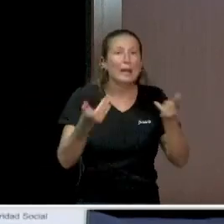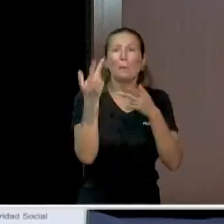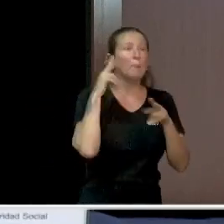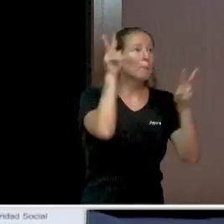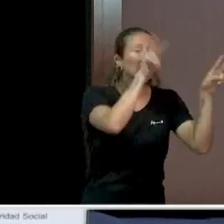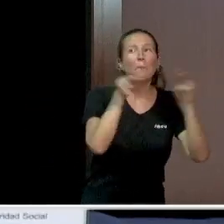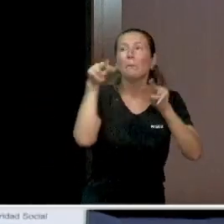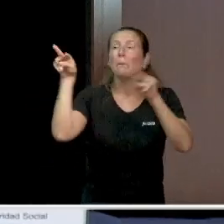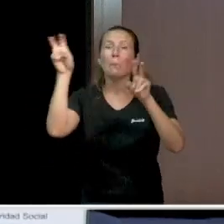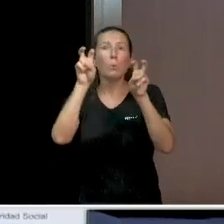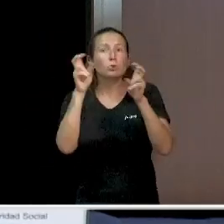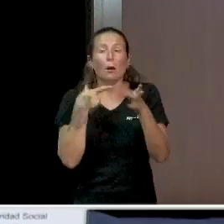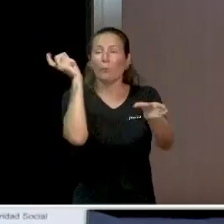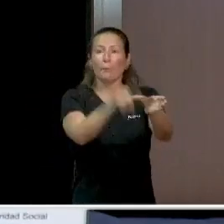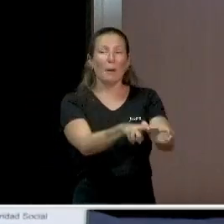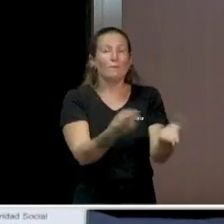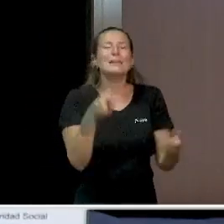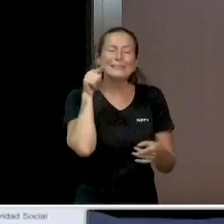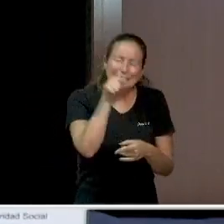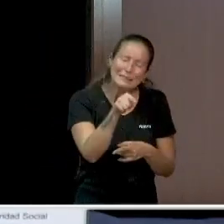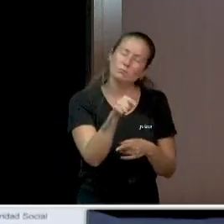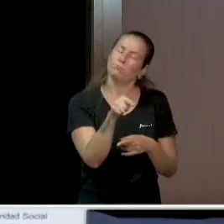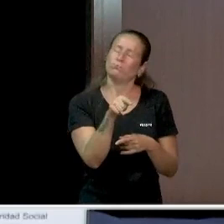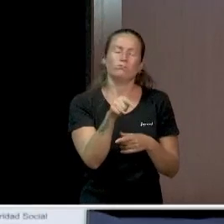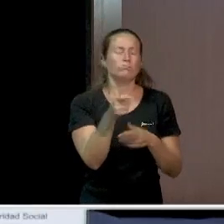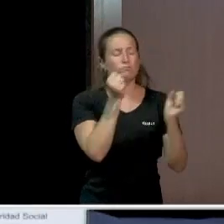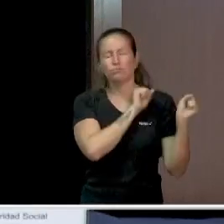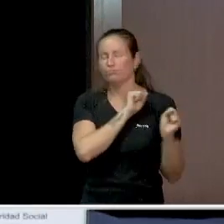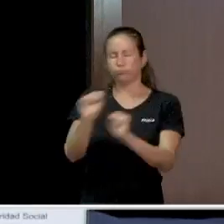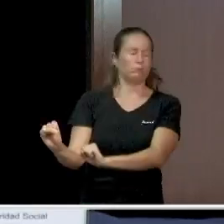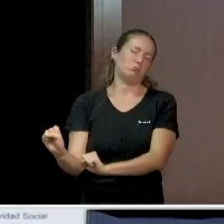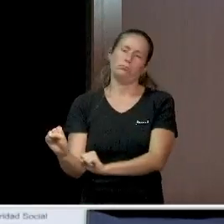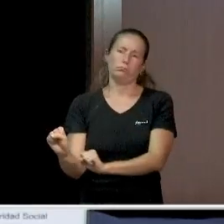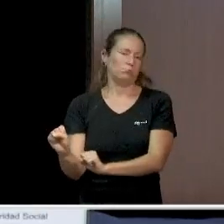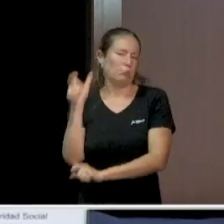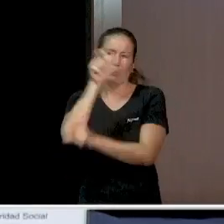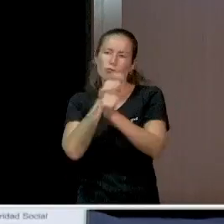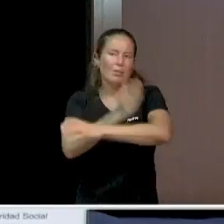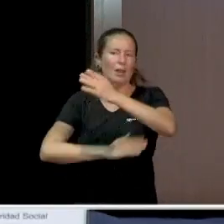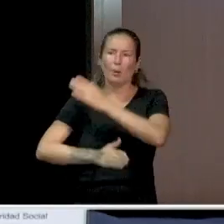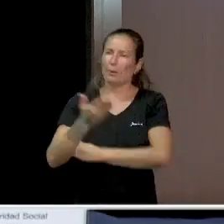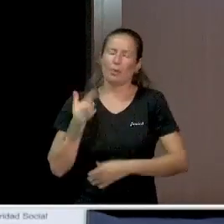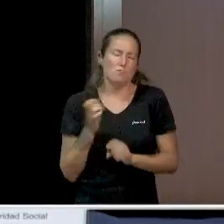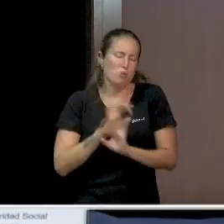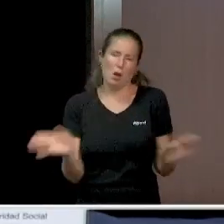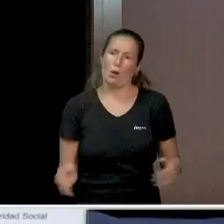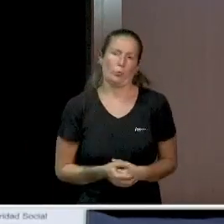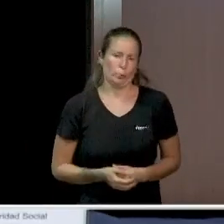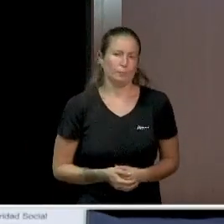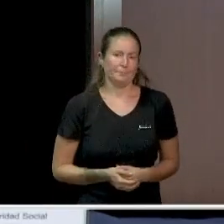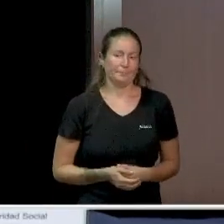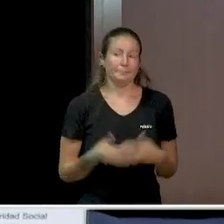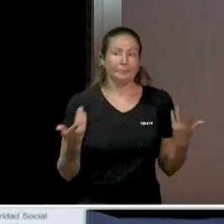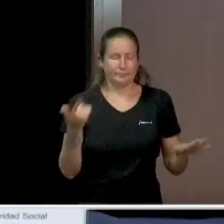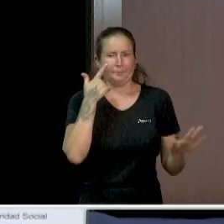es el que se resiste de manera numantina a integrar a las personas con discapacidad. Y